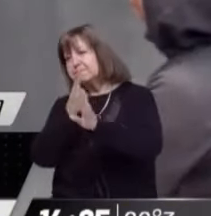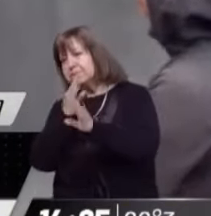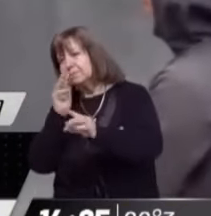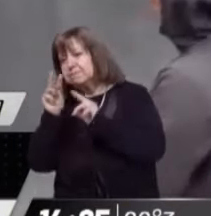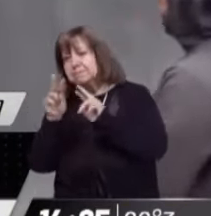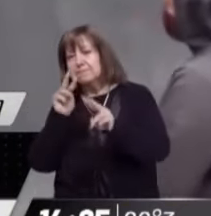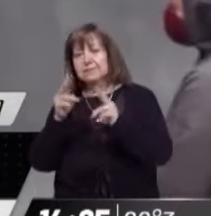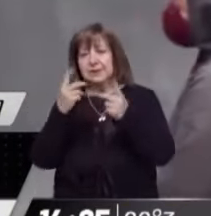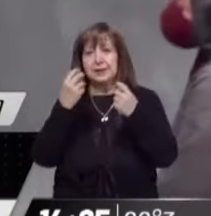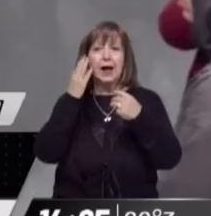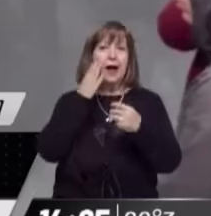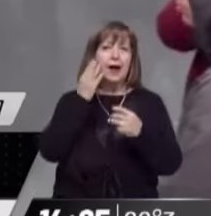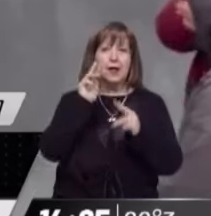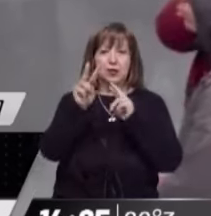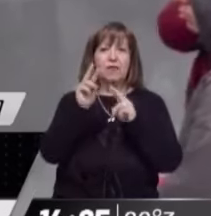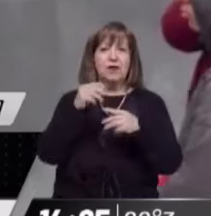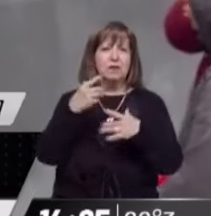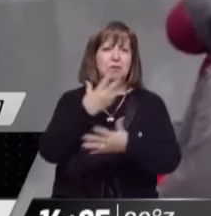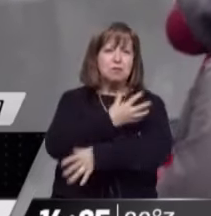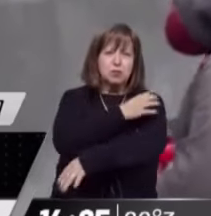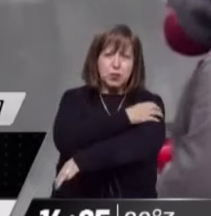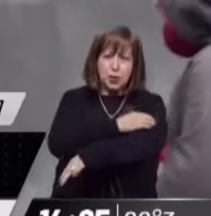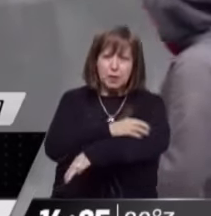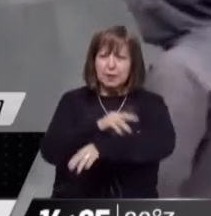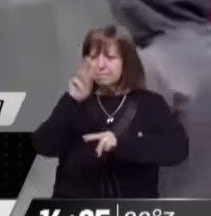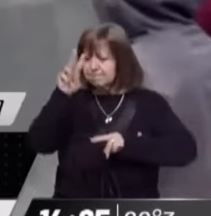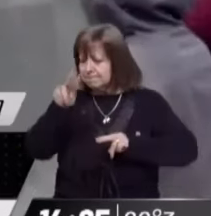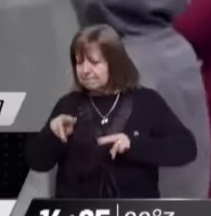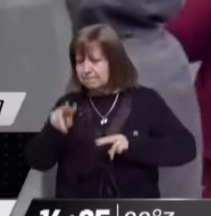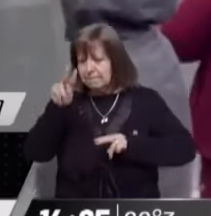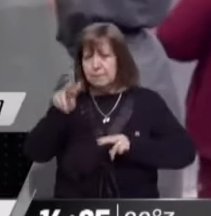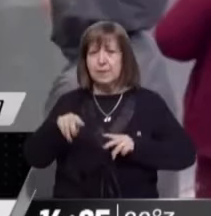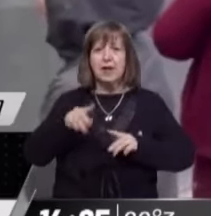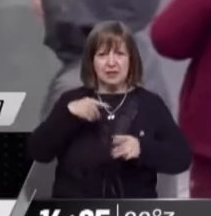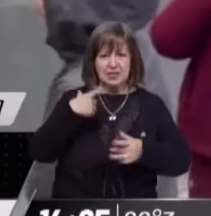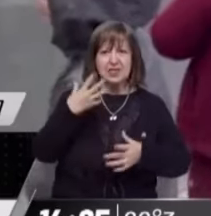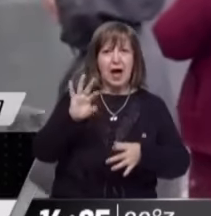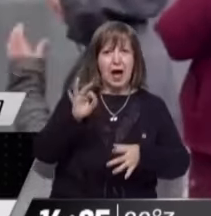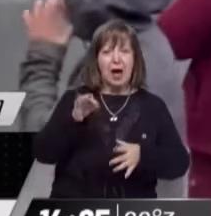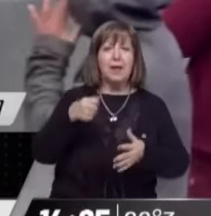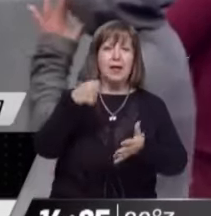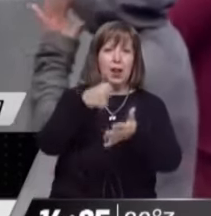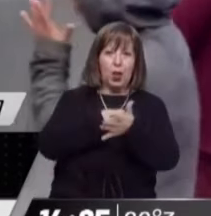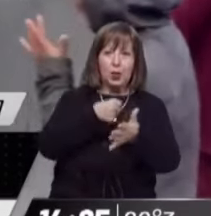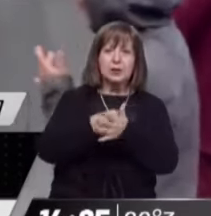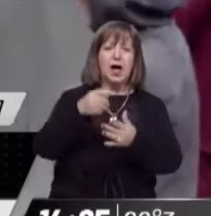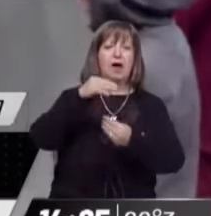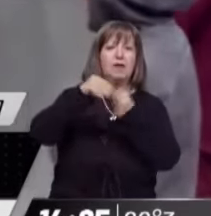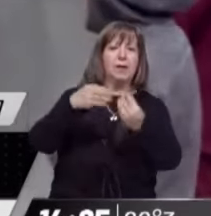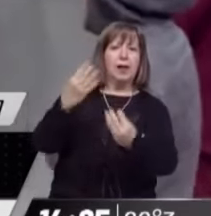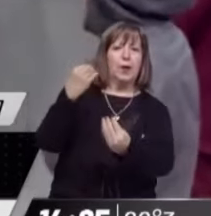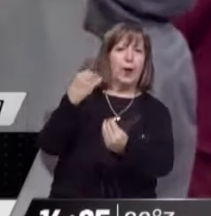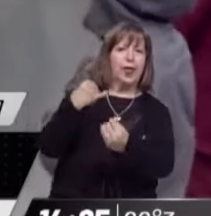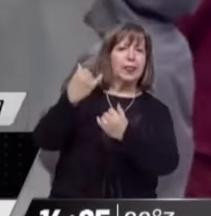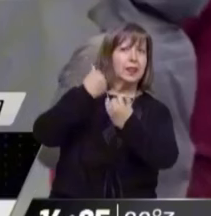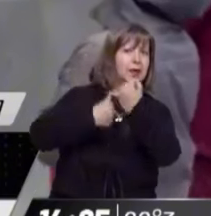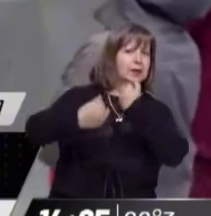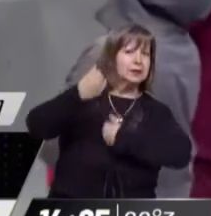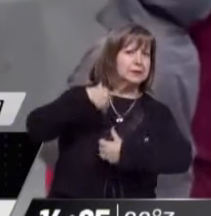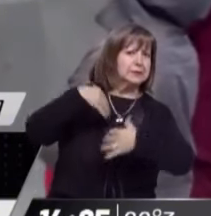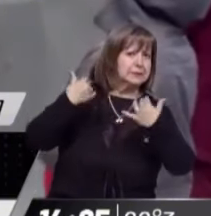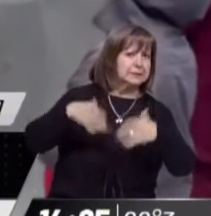pobreza, la necesidad cara a cara y lo que realmente lucha cada familia que viene y te cuenta las historias de ellos. Y la